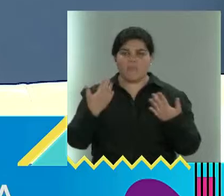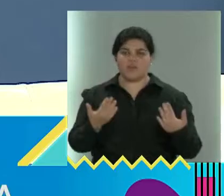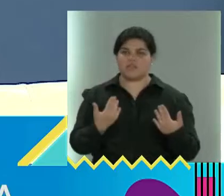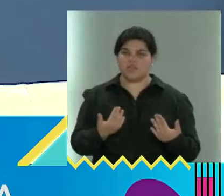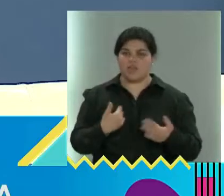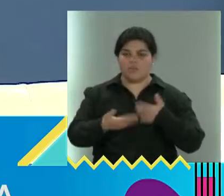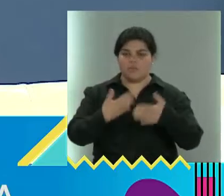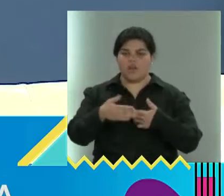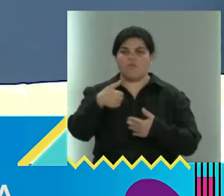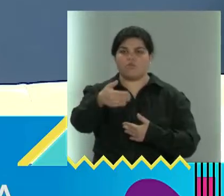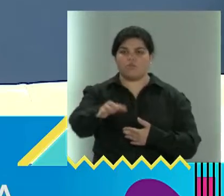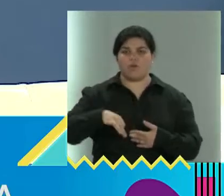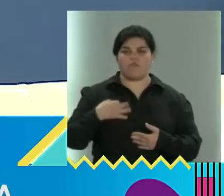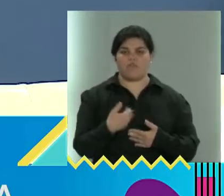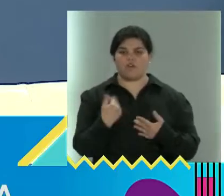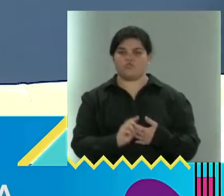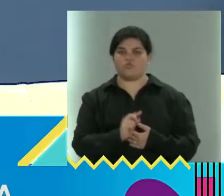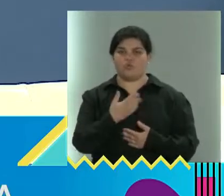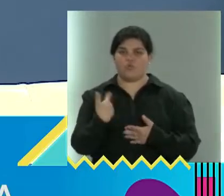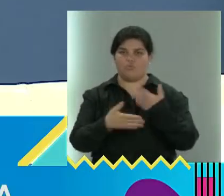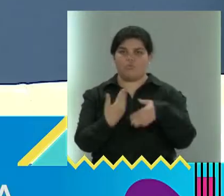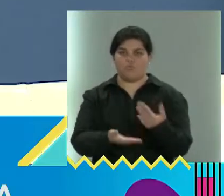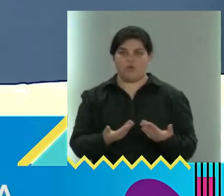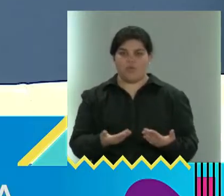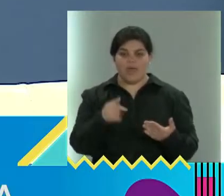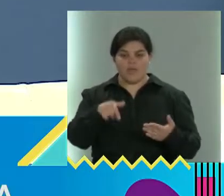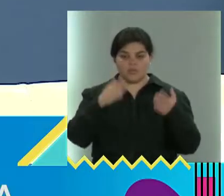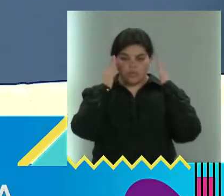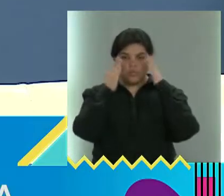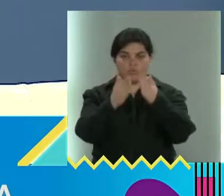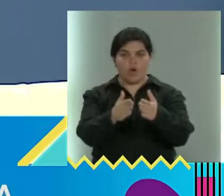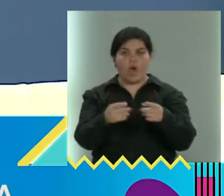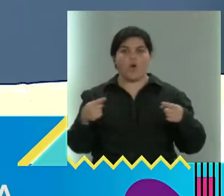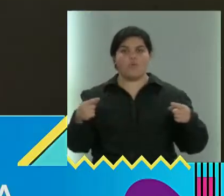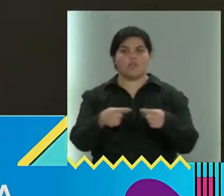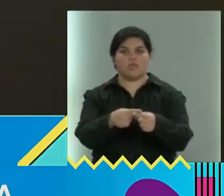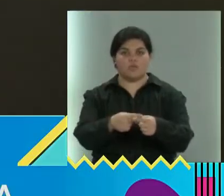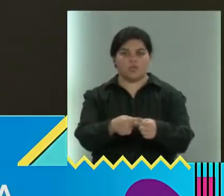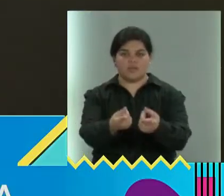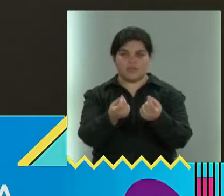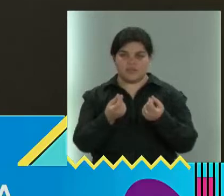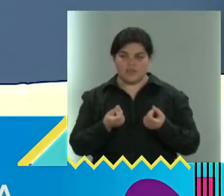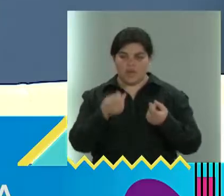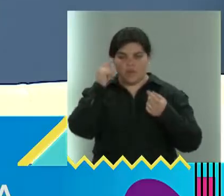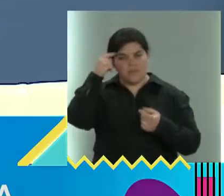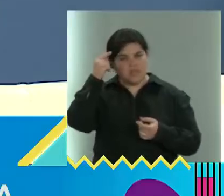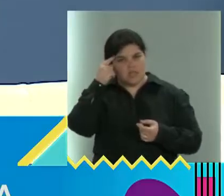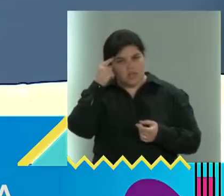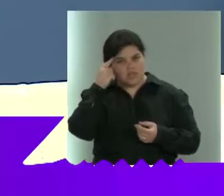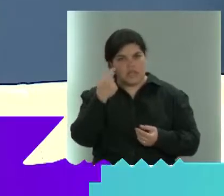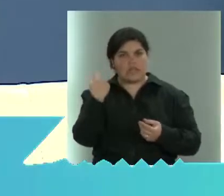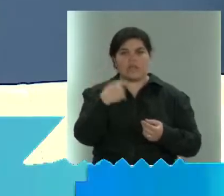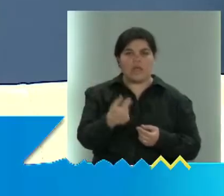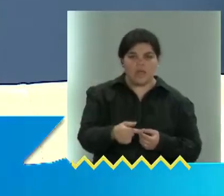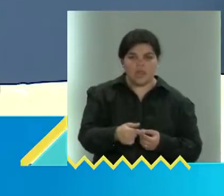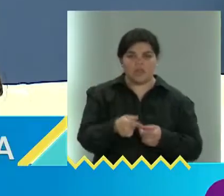¿no? Y creo que hacia eso tenemos que ir. Para eso necesitamos también pensar no solamente en el qué se enseña, sino